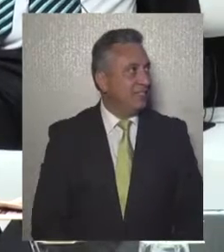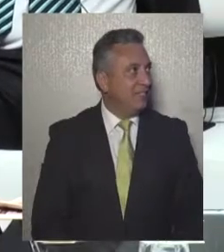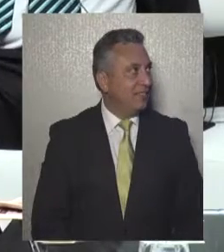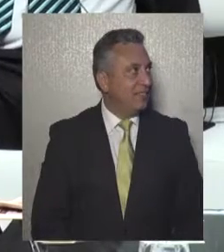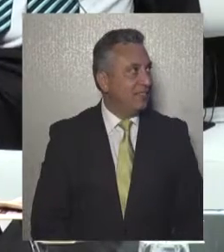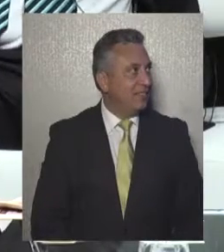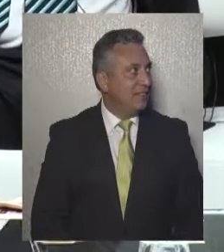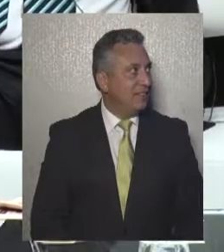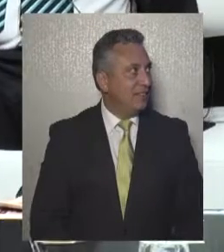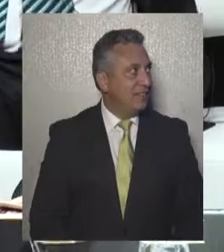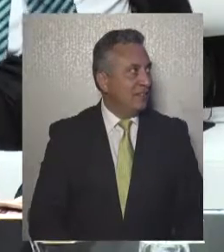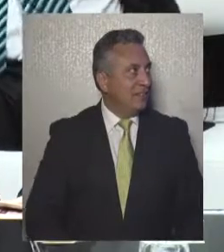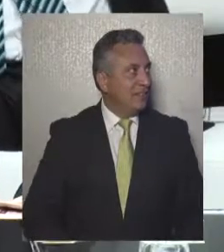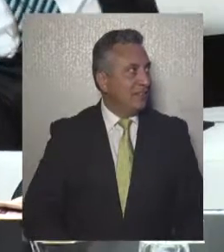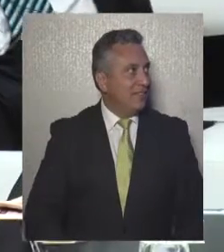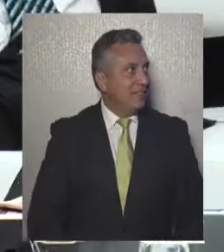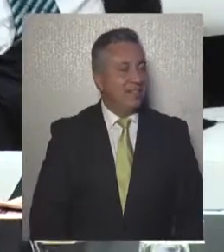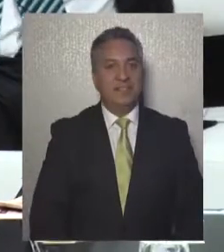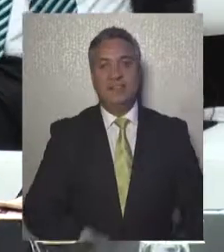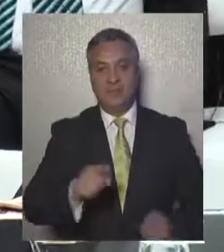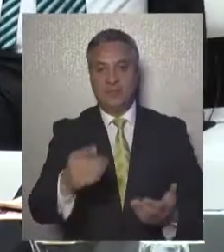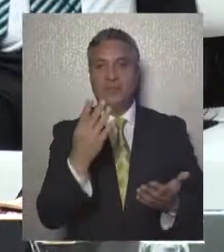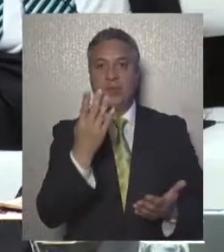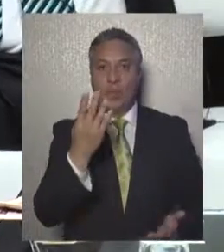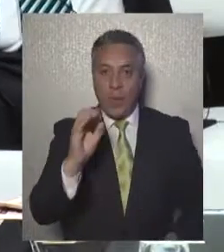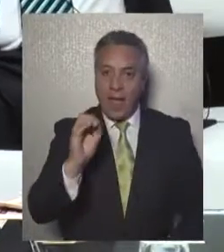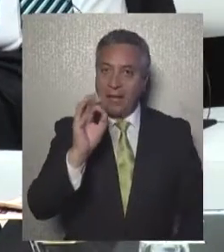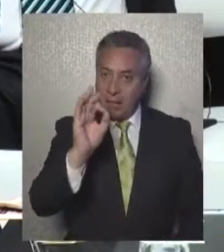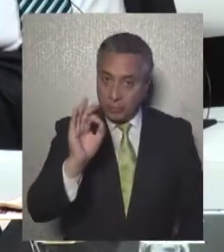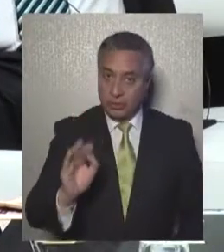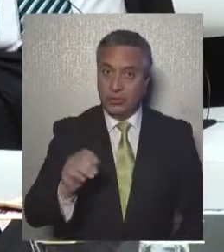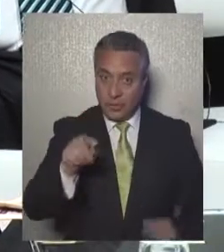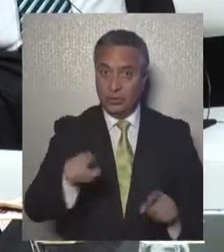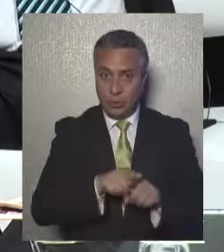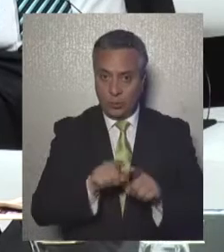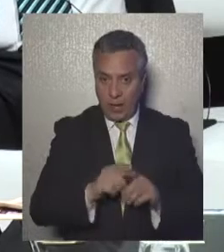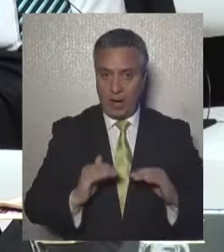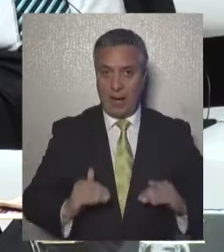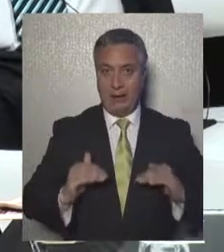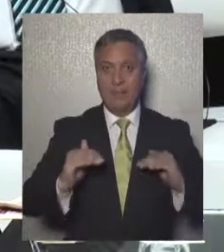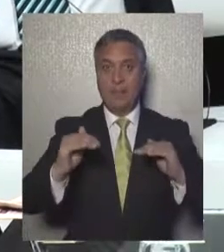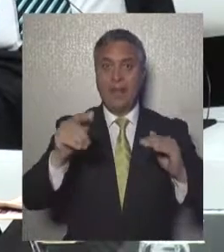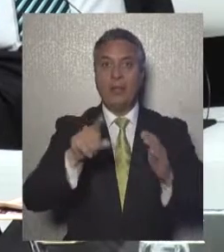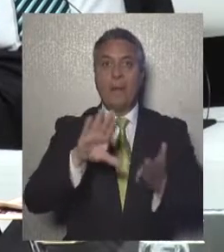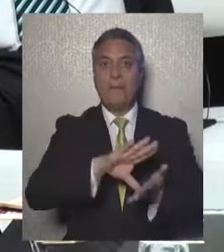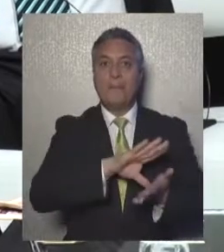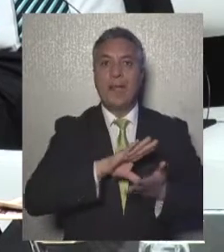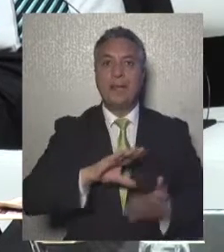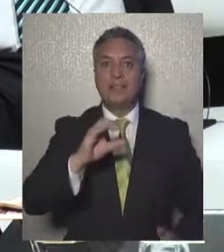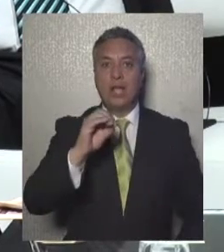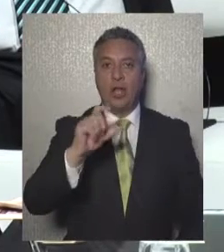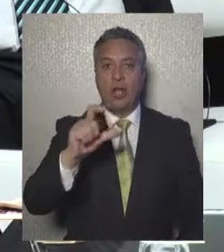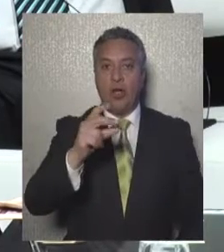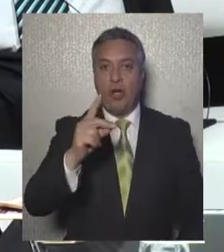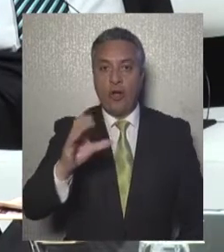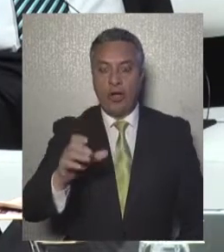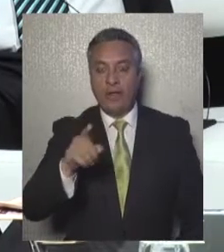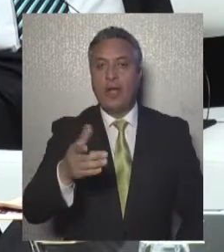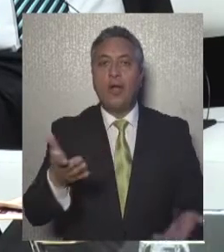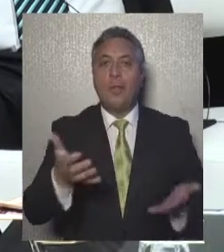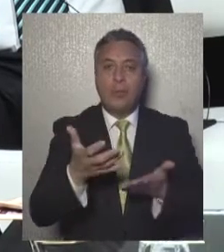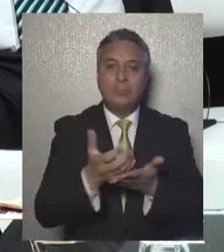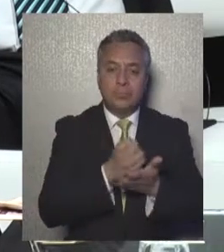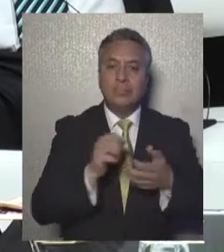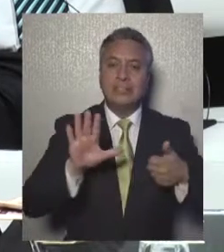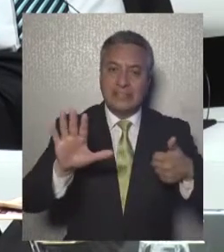No comment. El 40% del crecimiento en los países OCDE. ¿Qué podemos hacer para alcanzar el 6% de